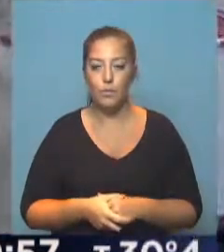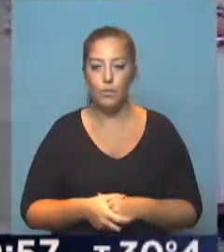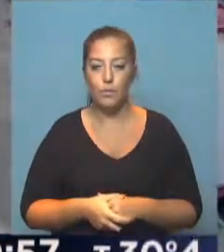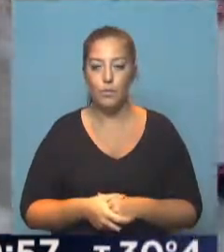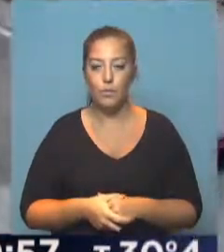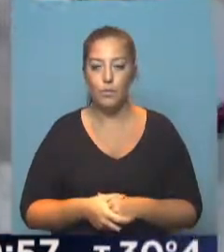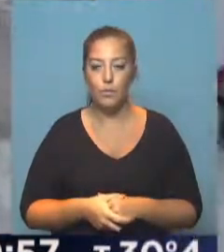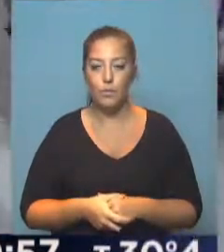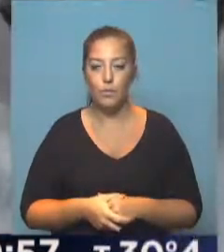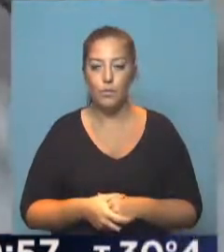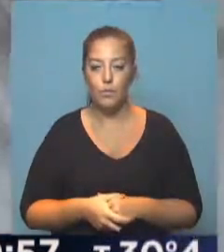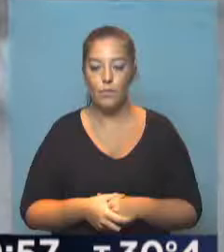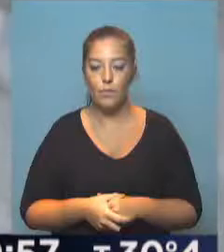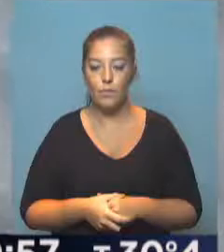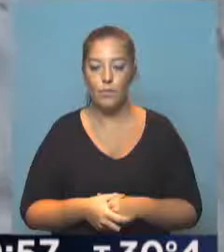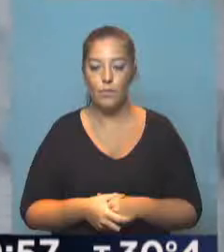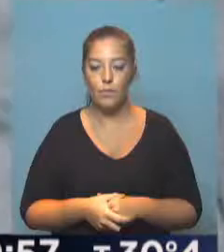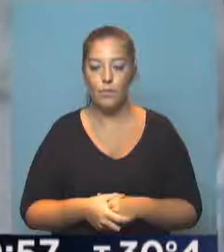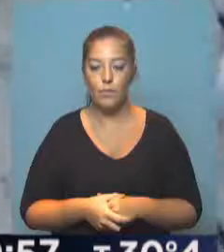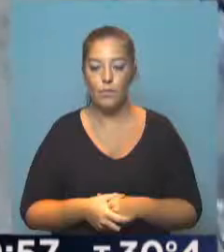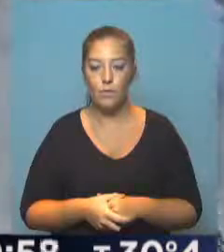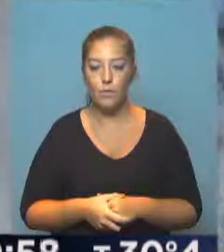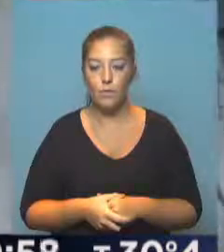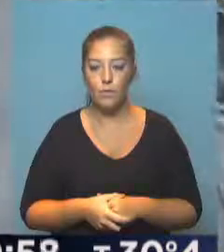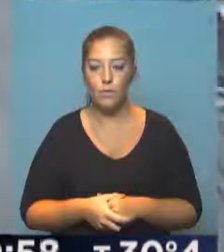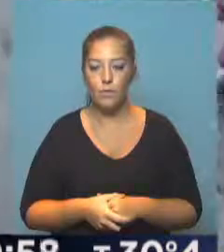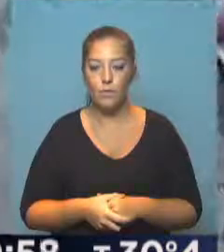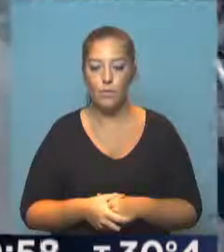Está en el centro de la rotonda de La Prida, Erika.